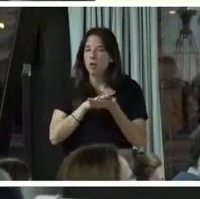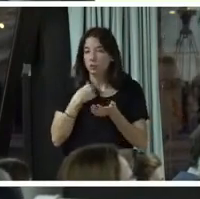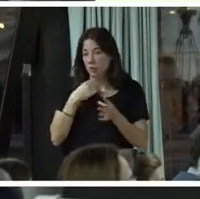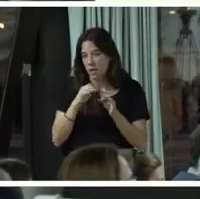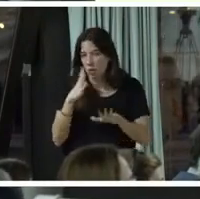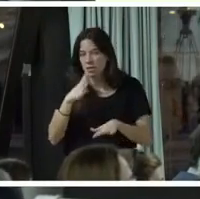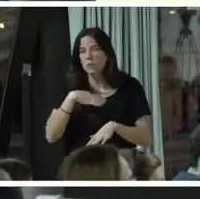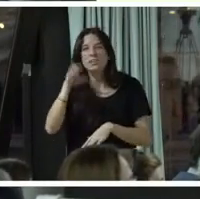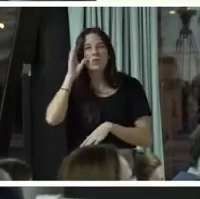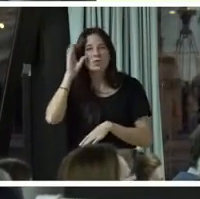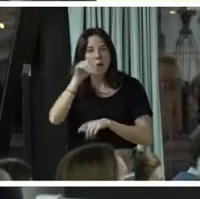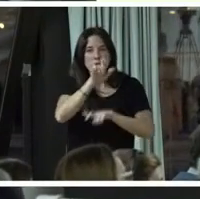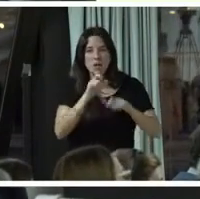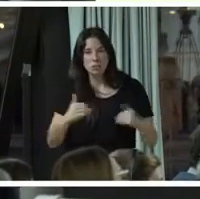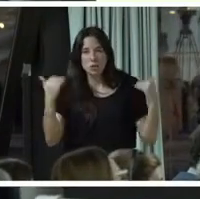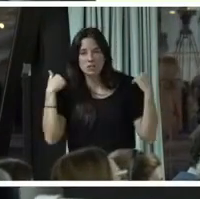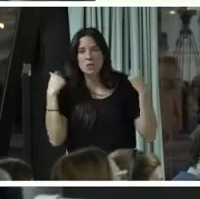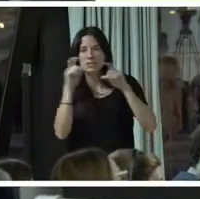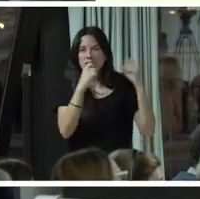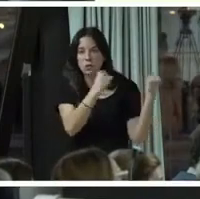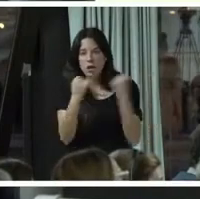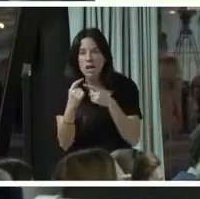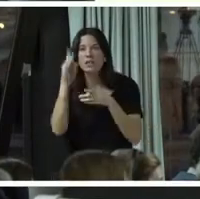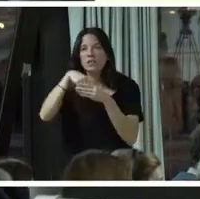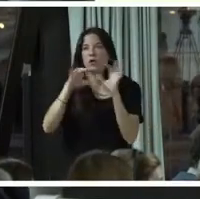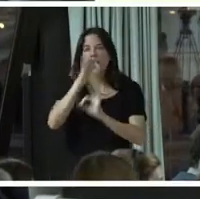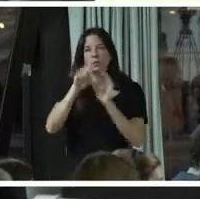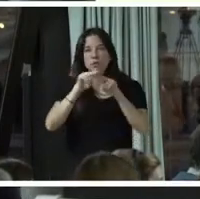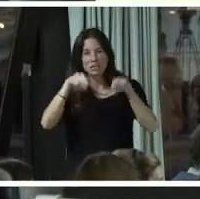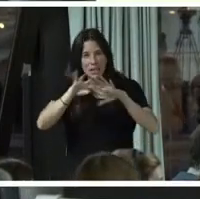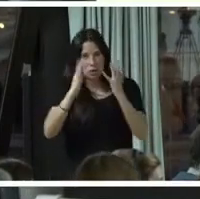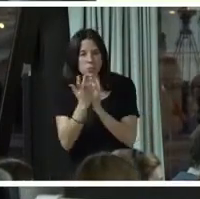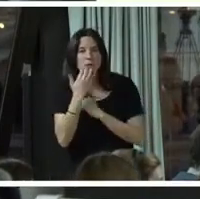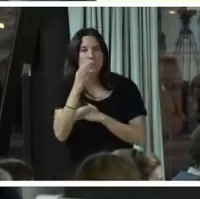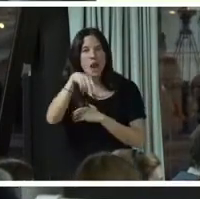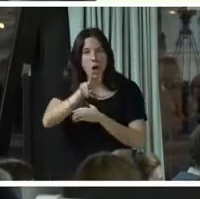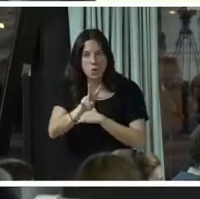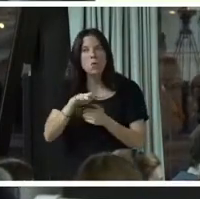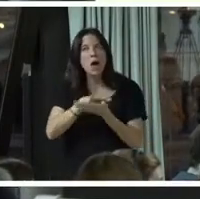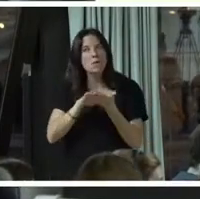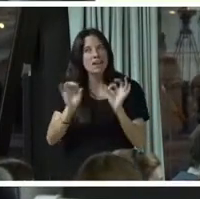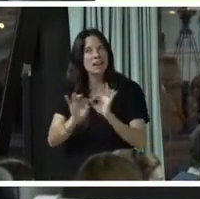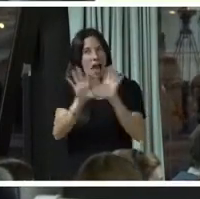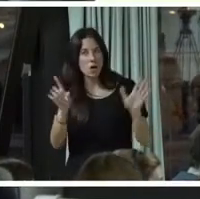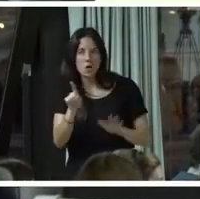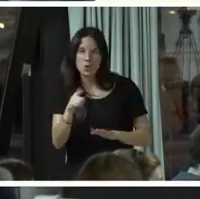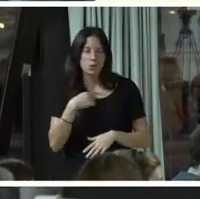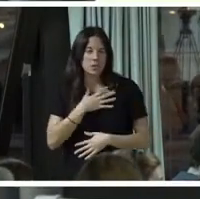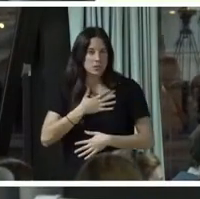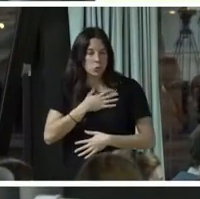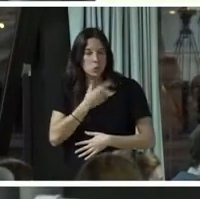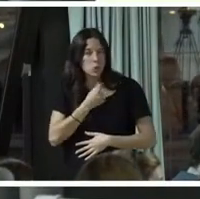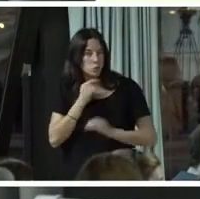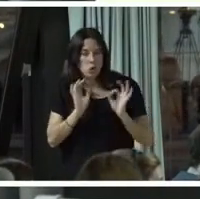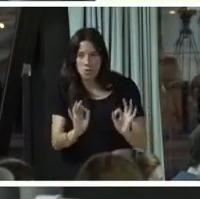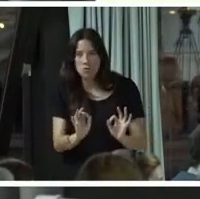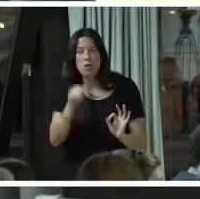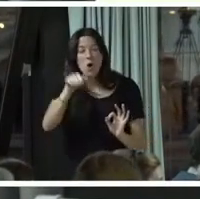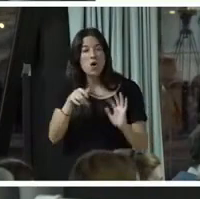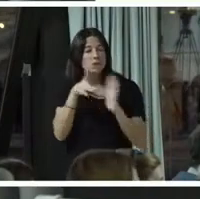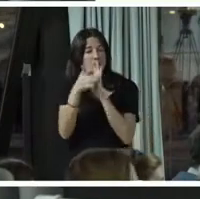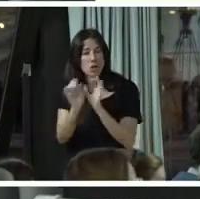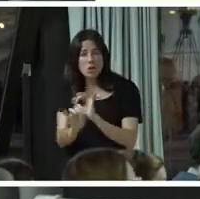a responsables institucionales de organismos internacionales como Naciones Unidas hablar con esa Claridad eh hoy ha sido